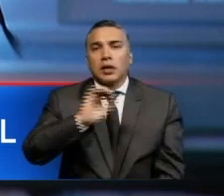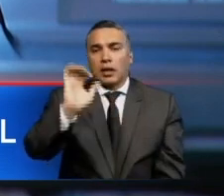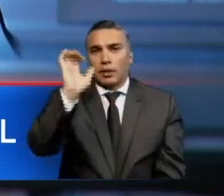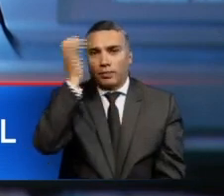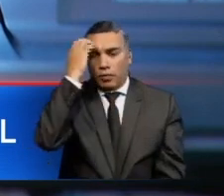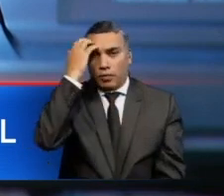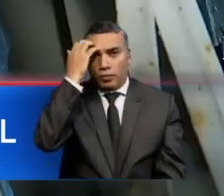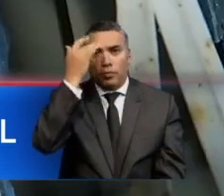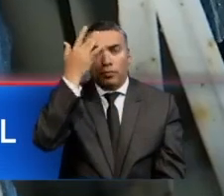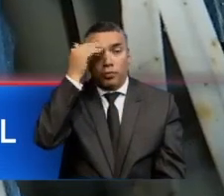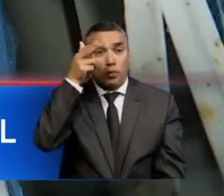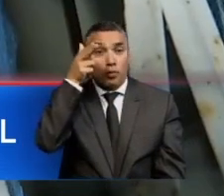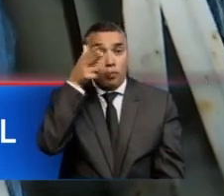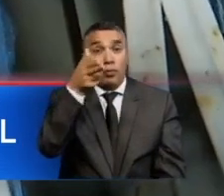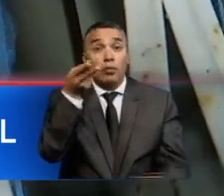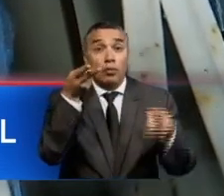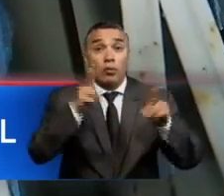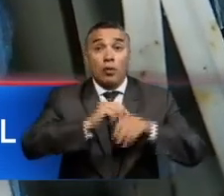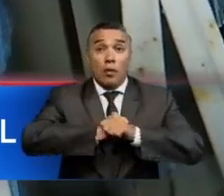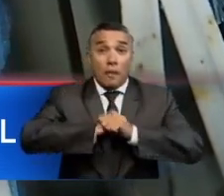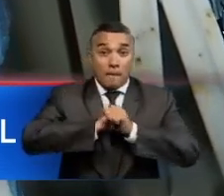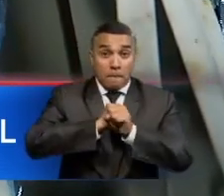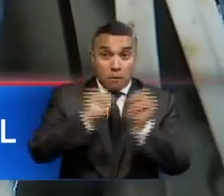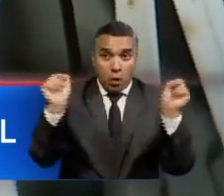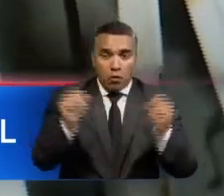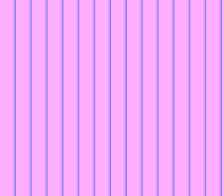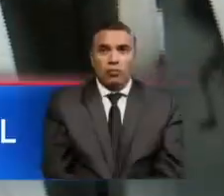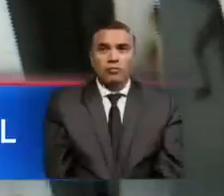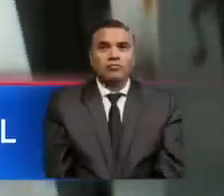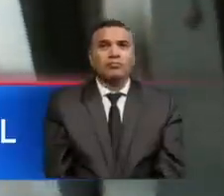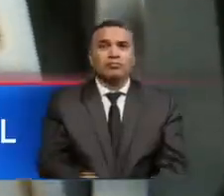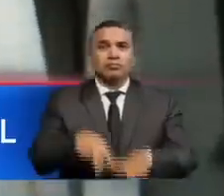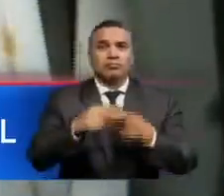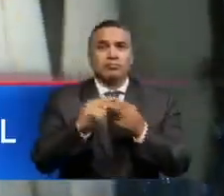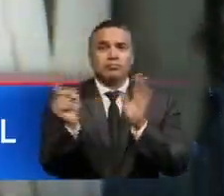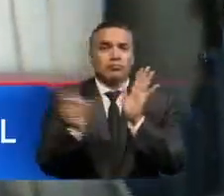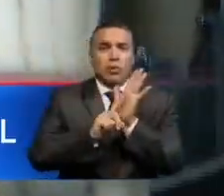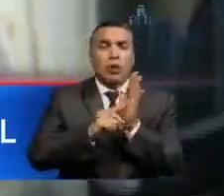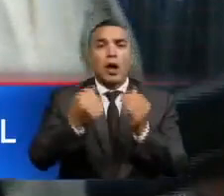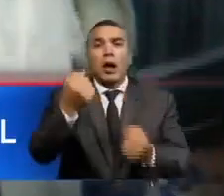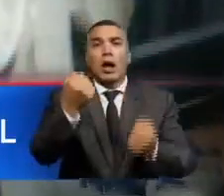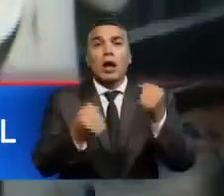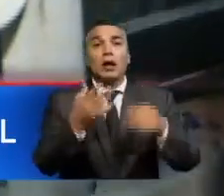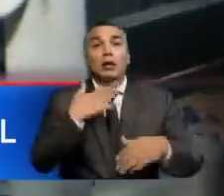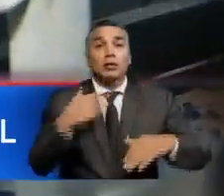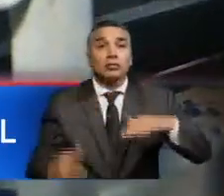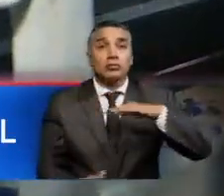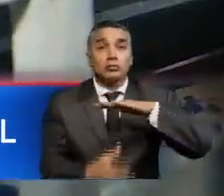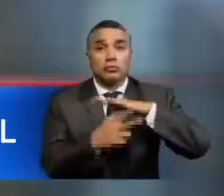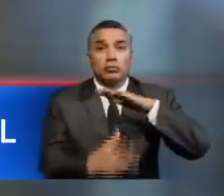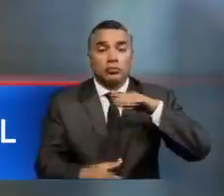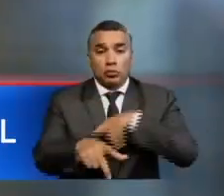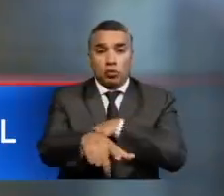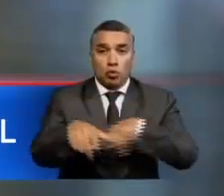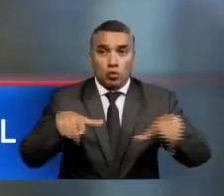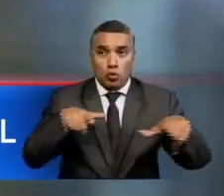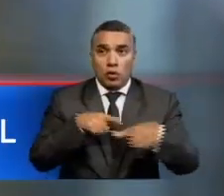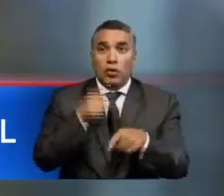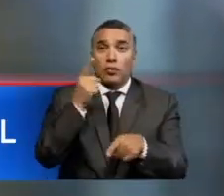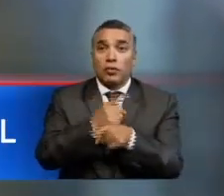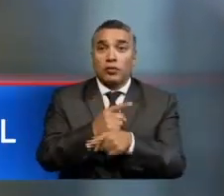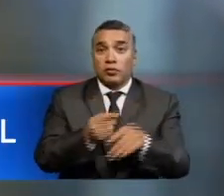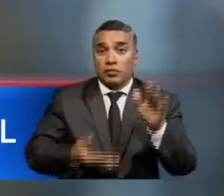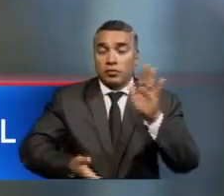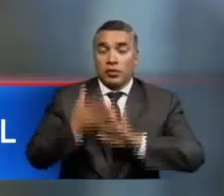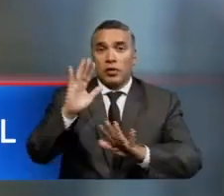puesto que los disparos y la detonación del explosivo activó las alarmas de los carros estacionados en el sector, por lo que